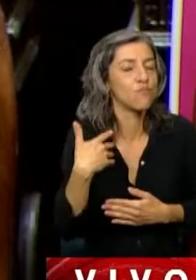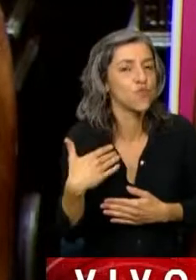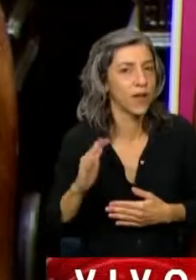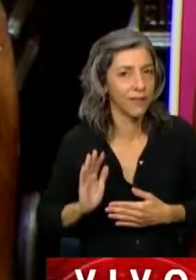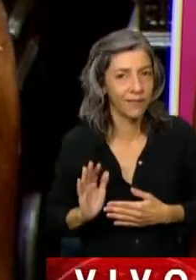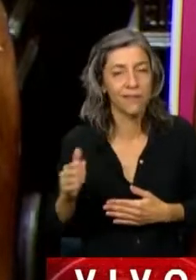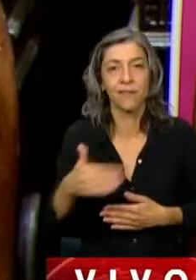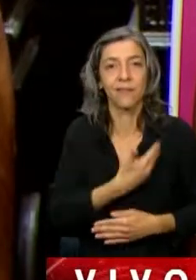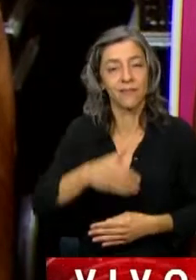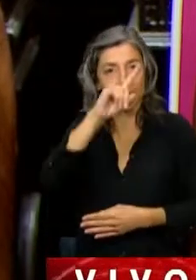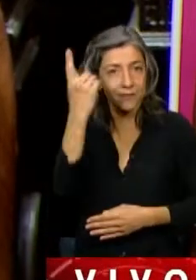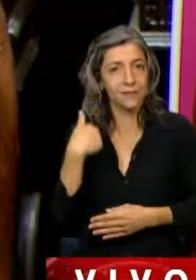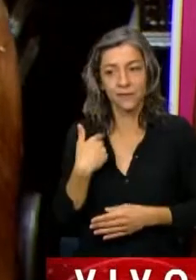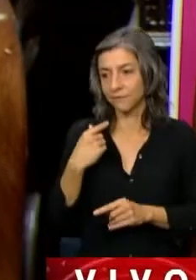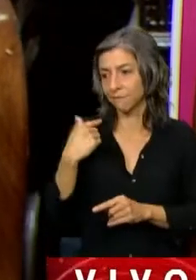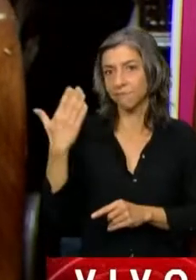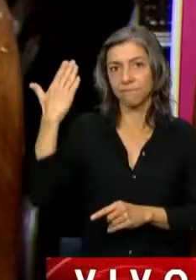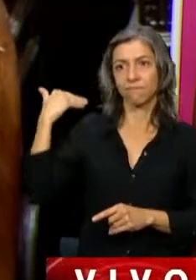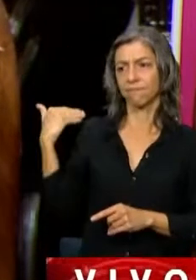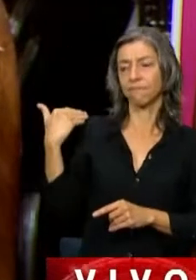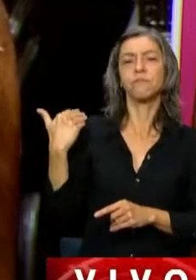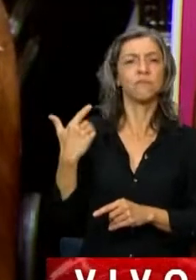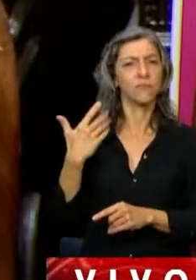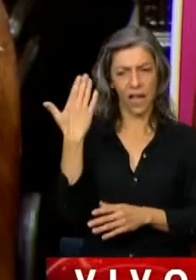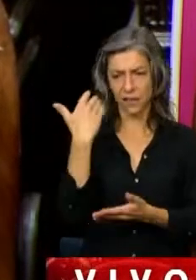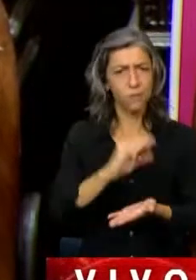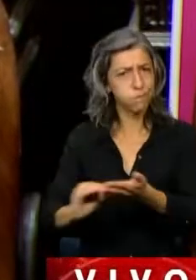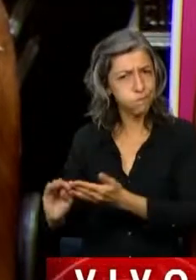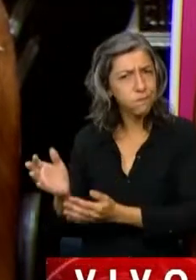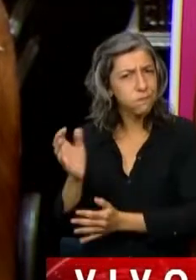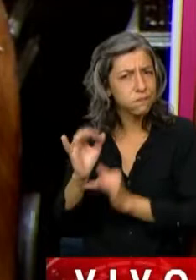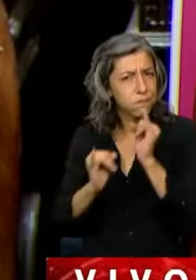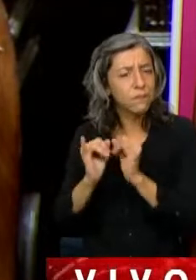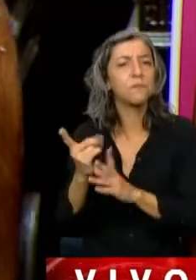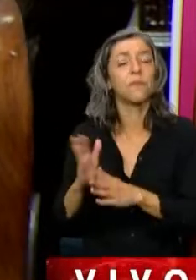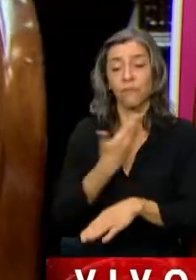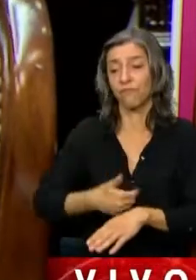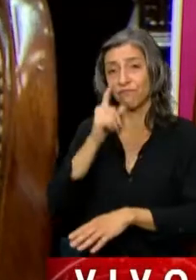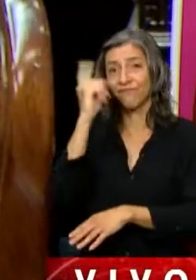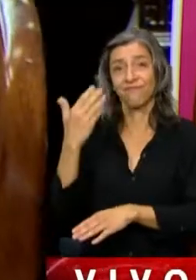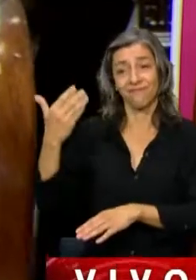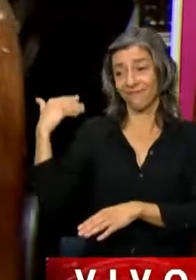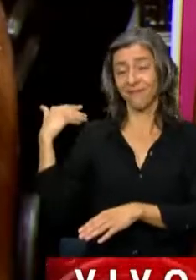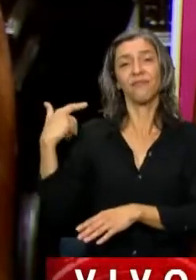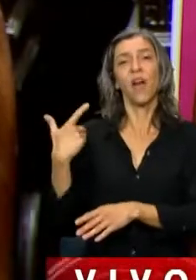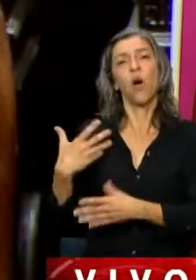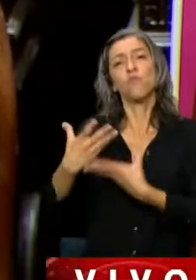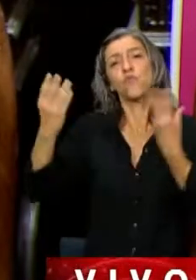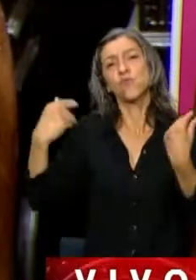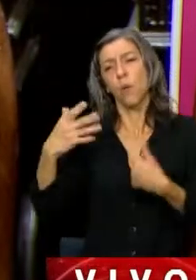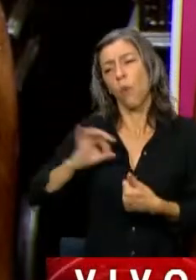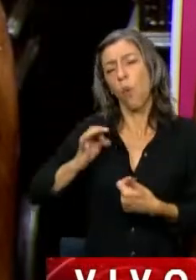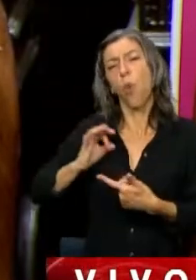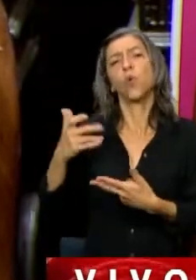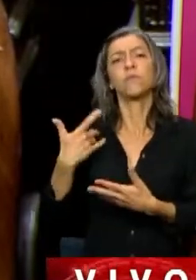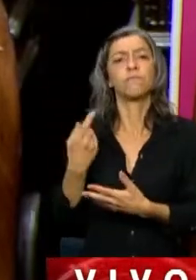porque el Estado fue perdiendo, lo dijeron también otros diputados propinantes, en un proceso de muchas décadas, capacidades